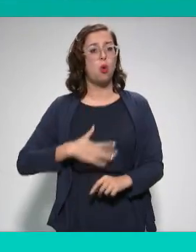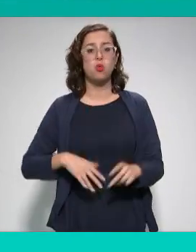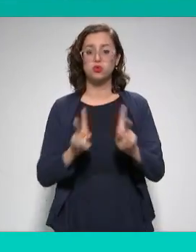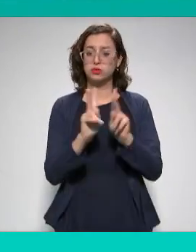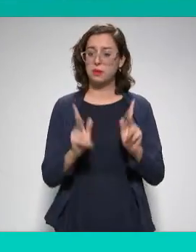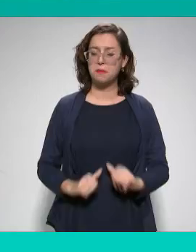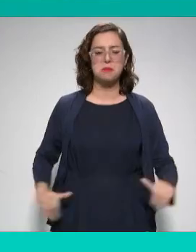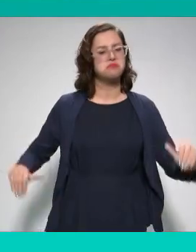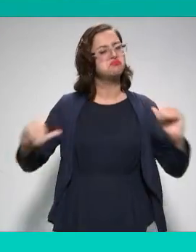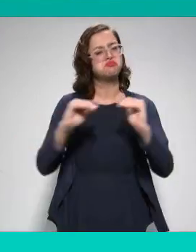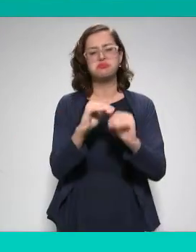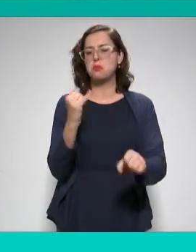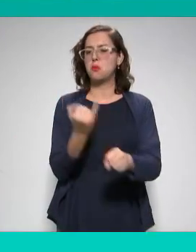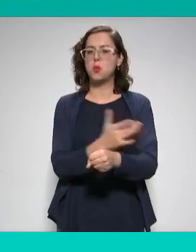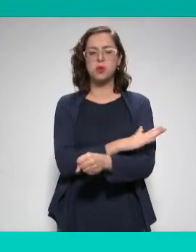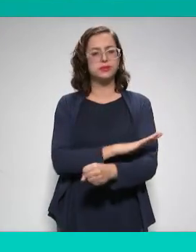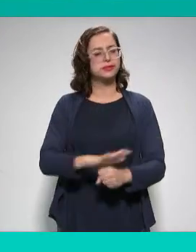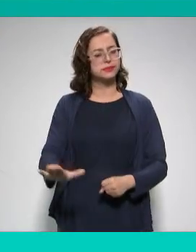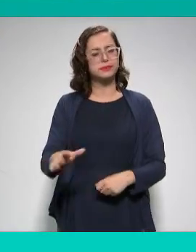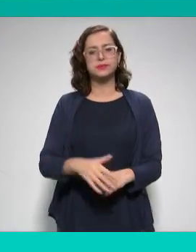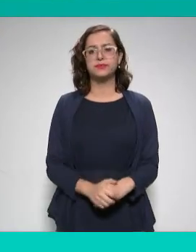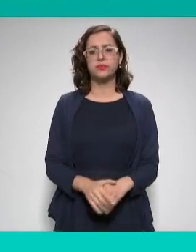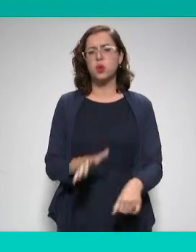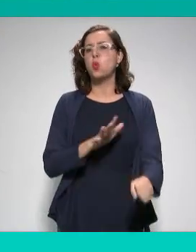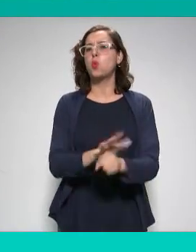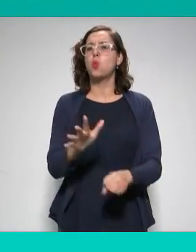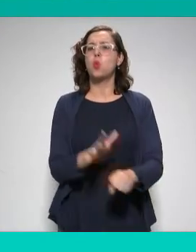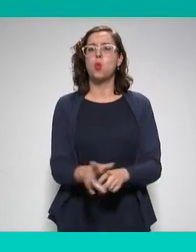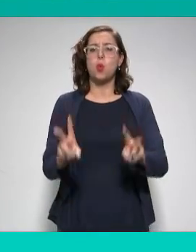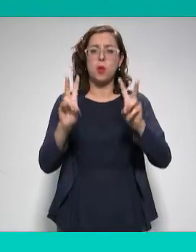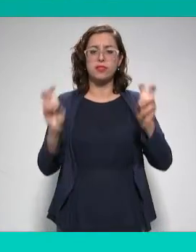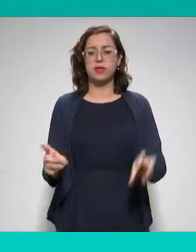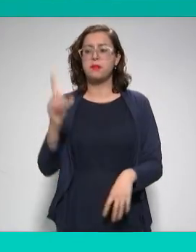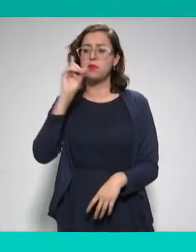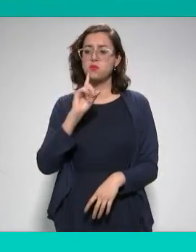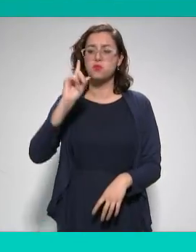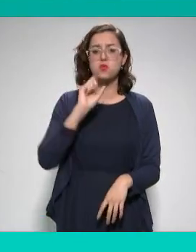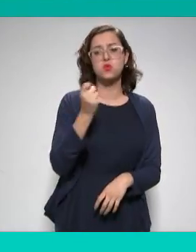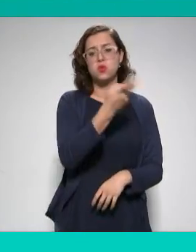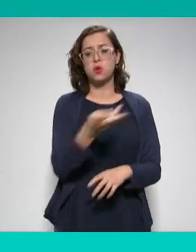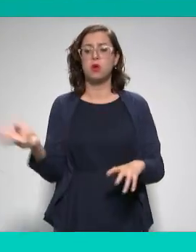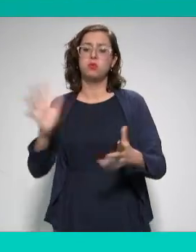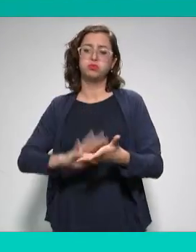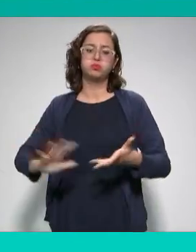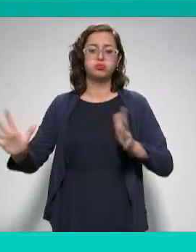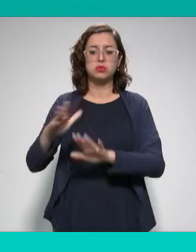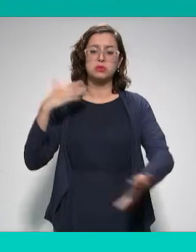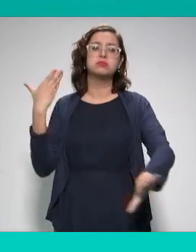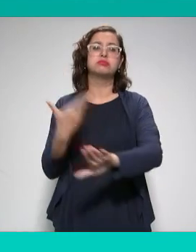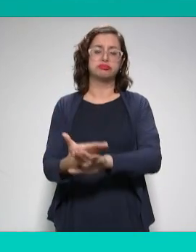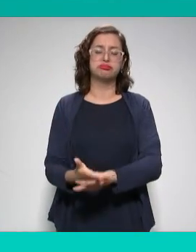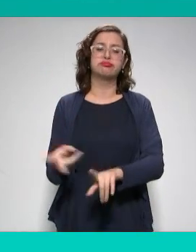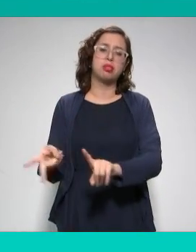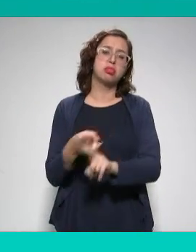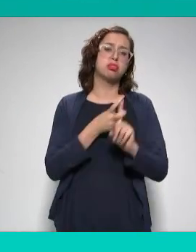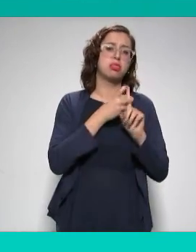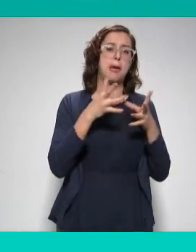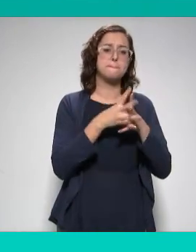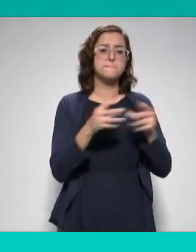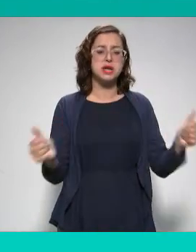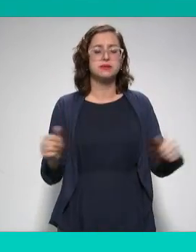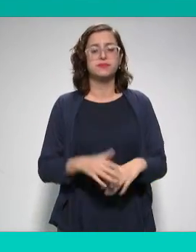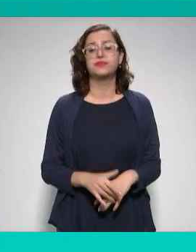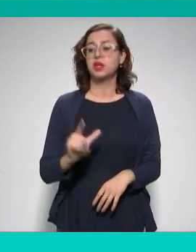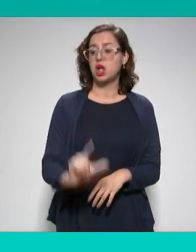e igualitaria y que tiene que ver con la violencia contra las mujeres en su faceta de desaparición el